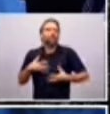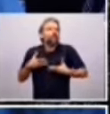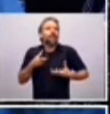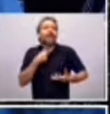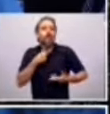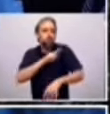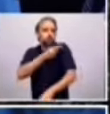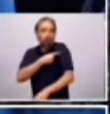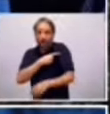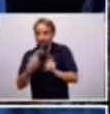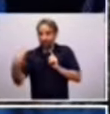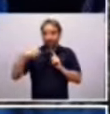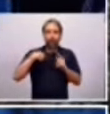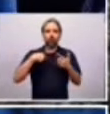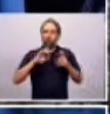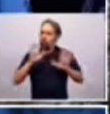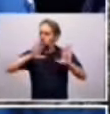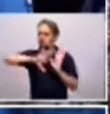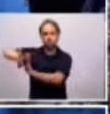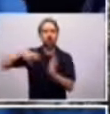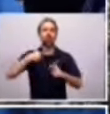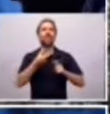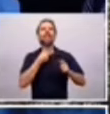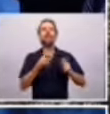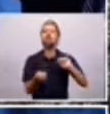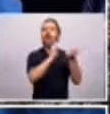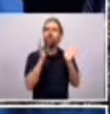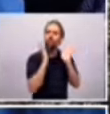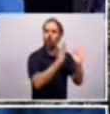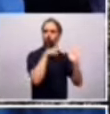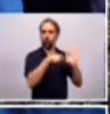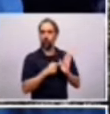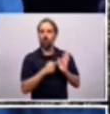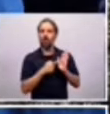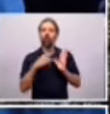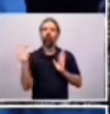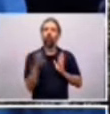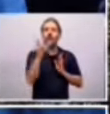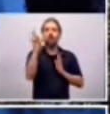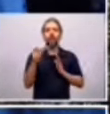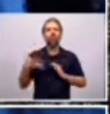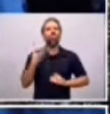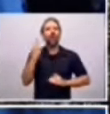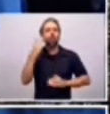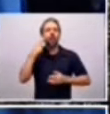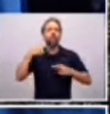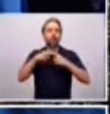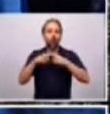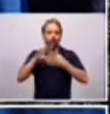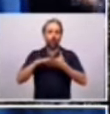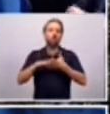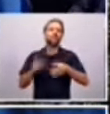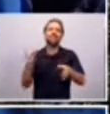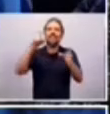quedan 4 años por delante. Entonces lo que está tratando es de construir unidad, fortalecerse y plantear una estrategia